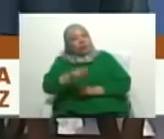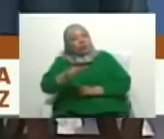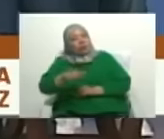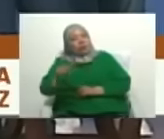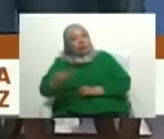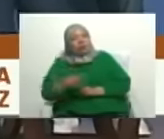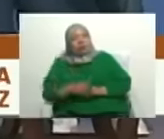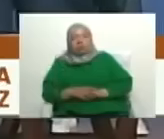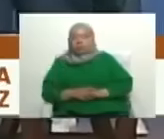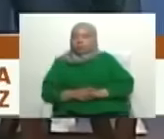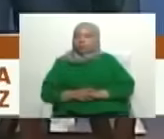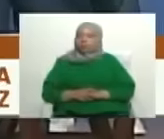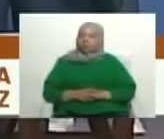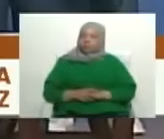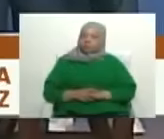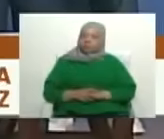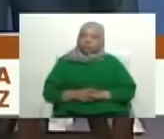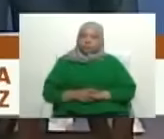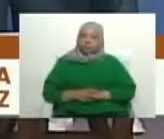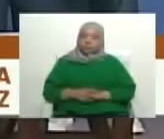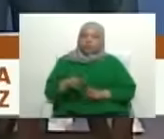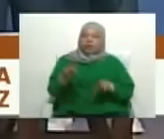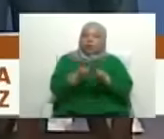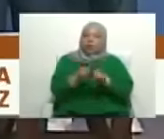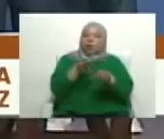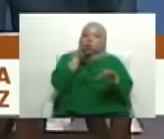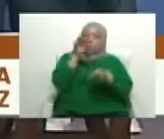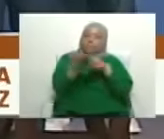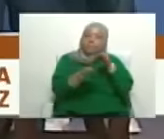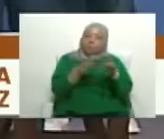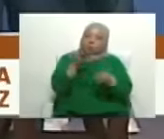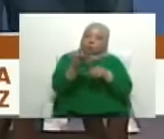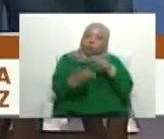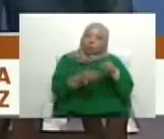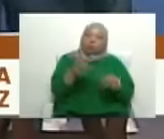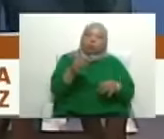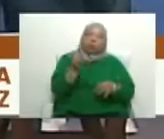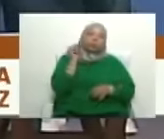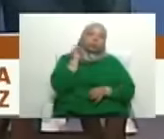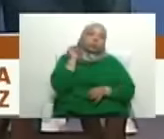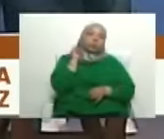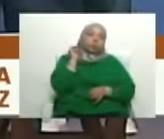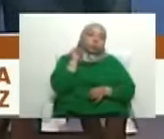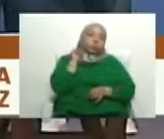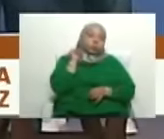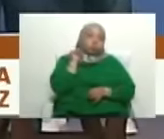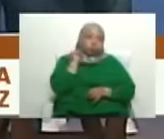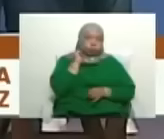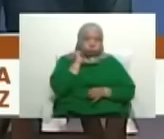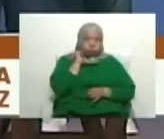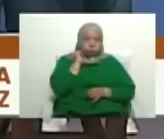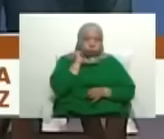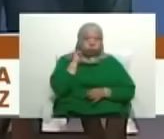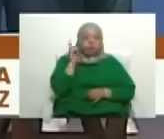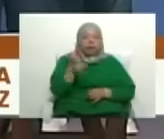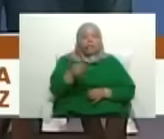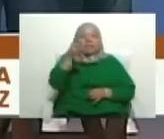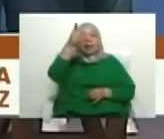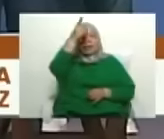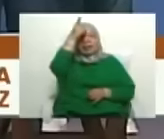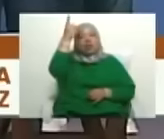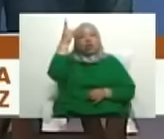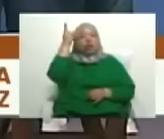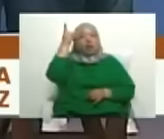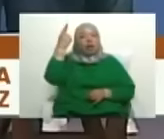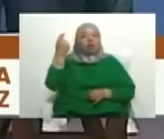Ya lo señaló el fiscal general Tarek William Saab, el diputado Diosdado Cabello abundó en